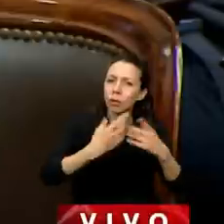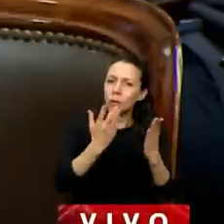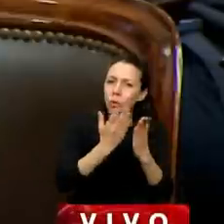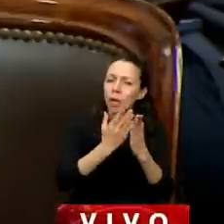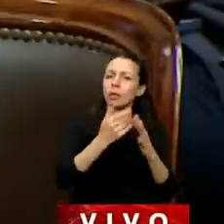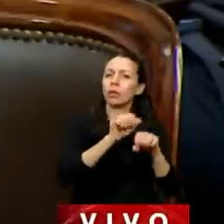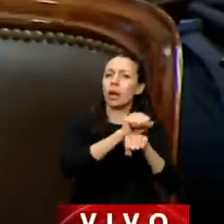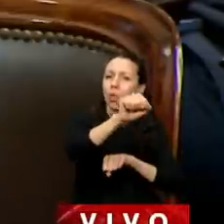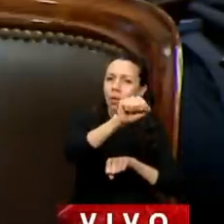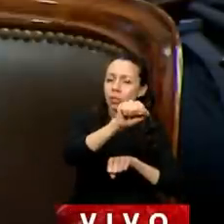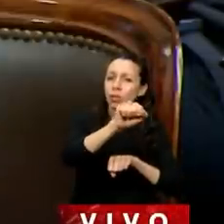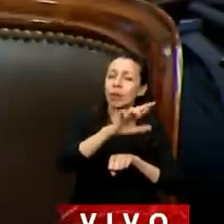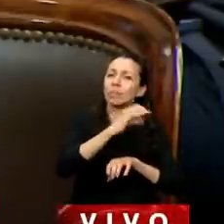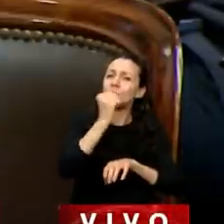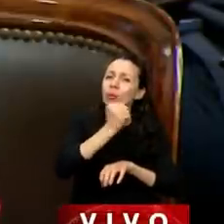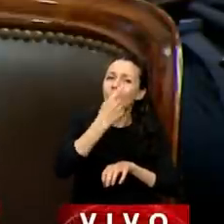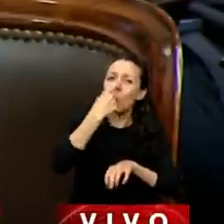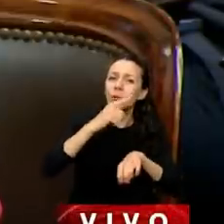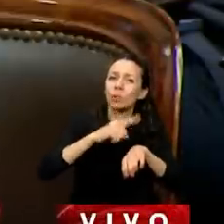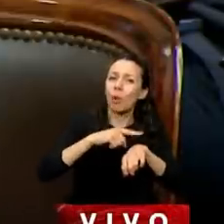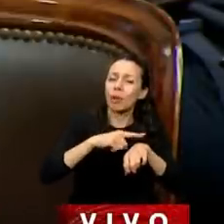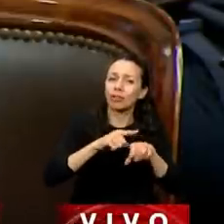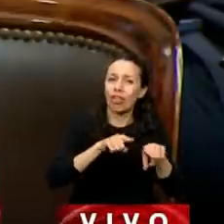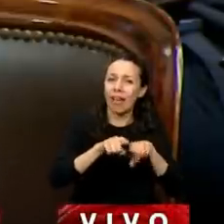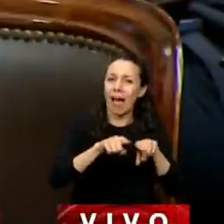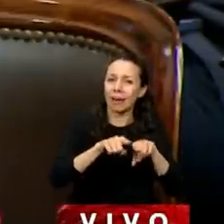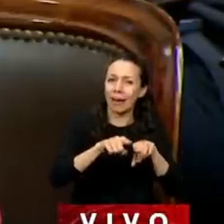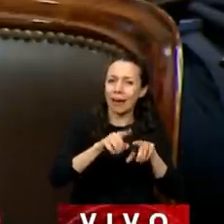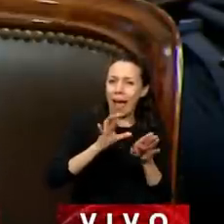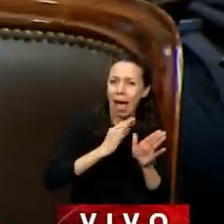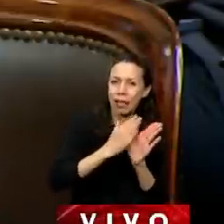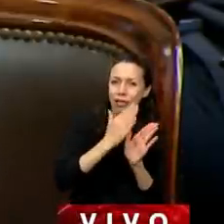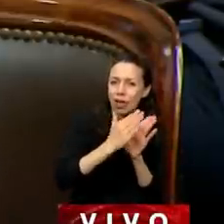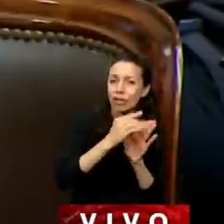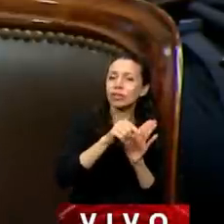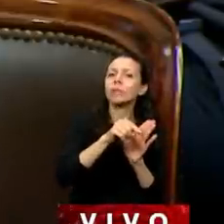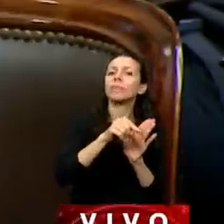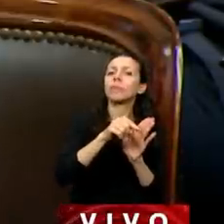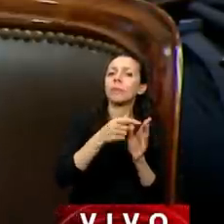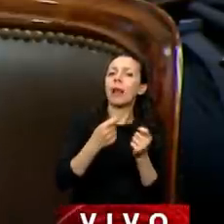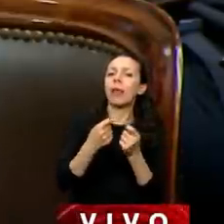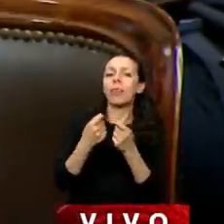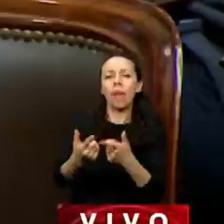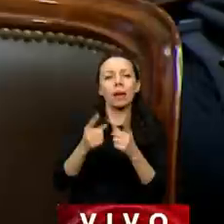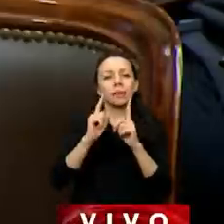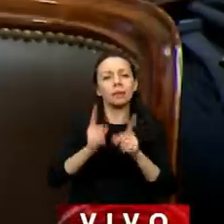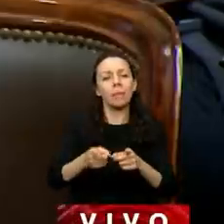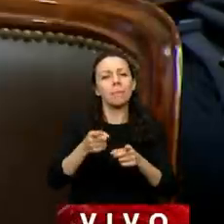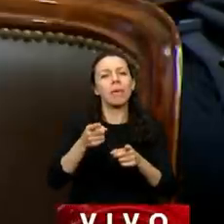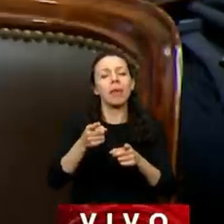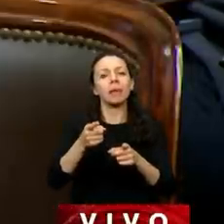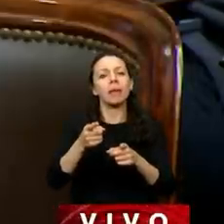haciendo hincapié en los últimos años de la carrera y de esa forma, además, poder garantizar la exclusividad o la